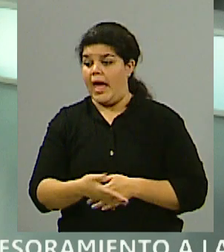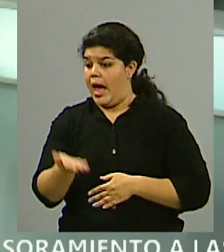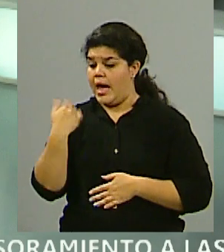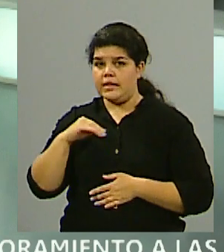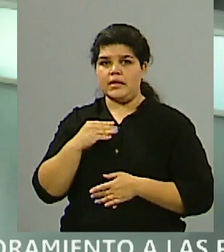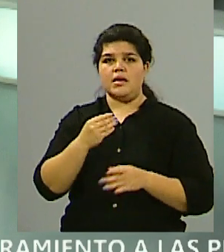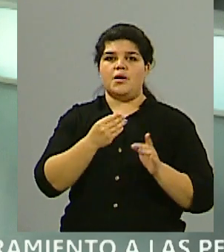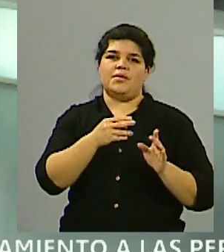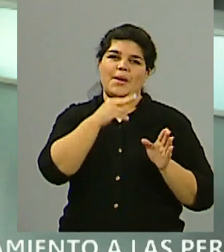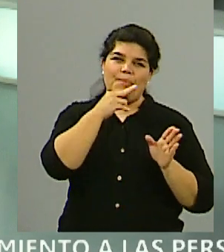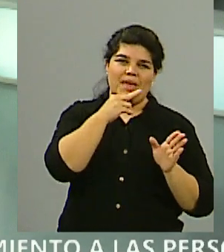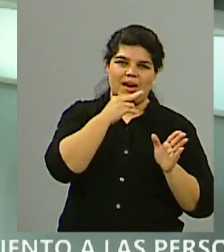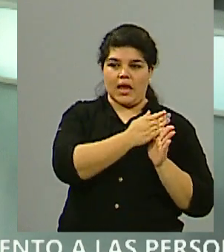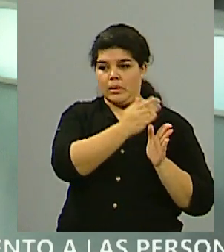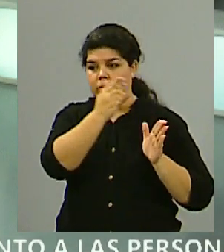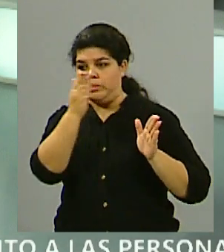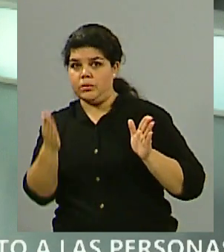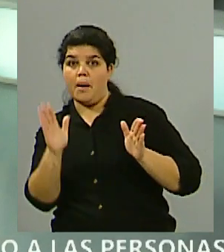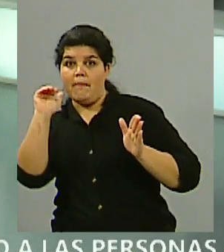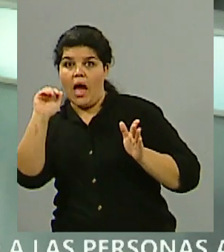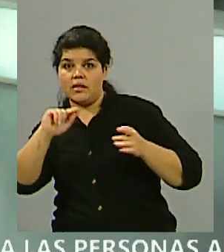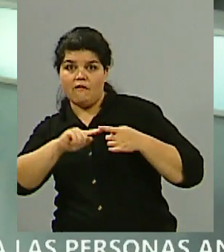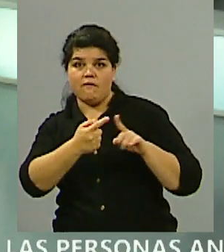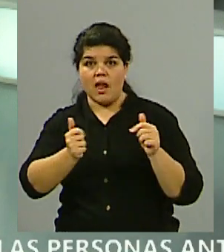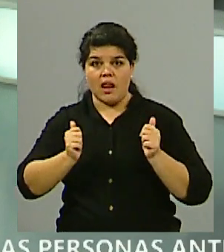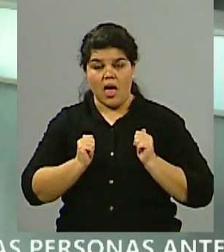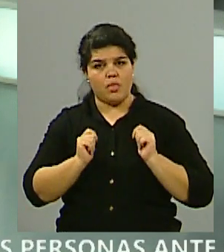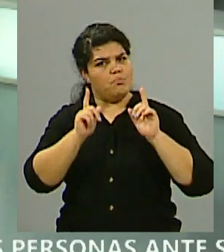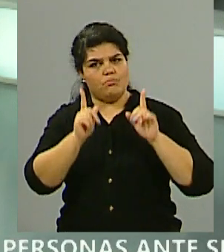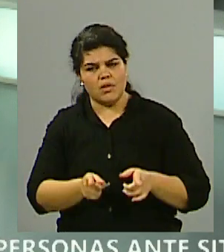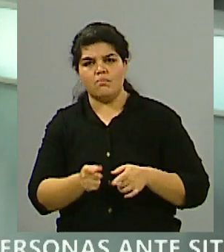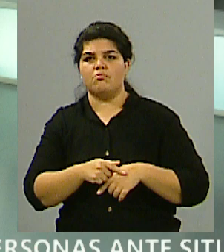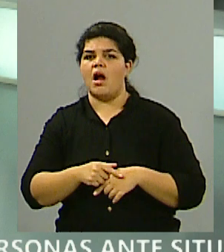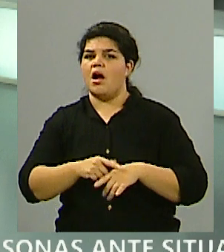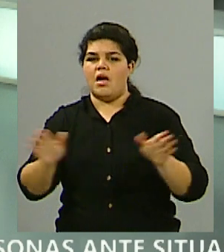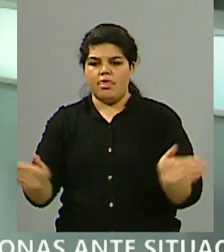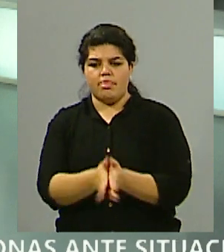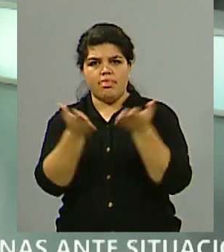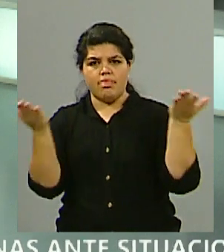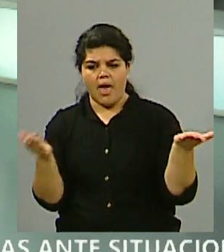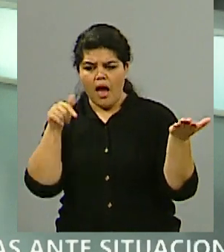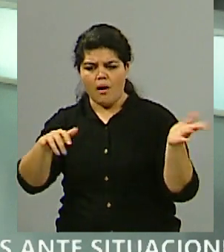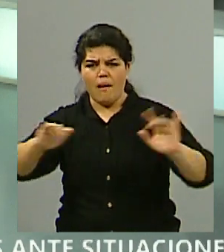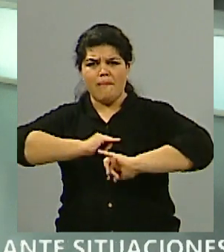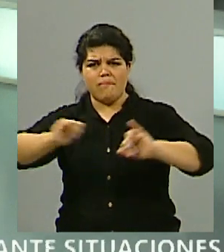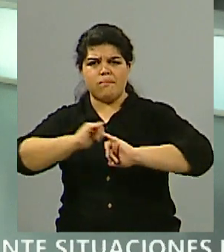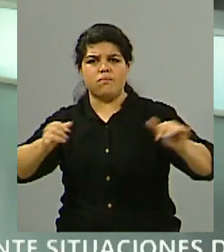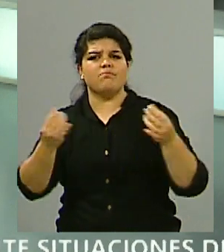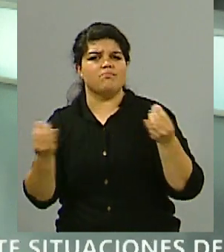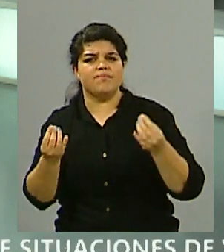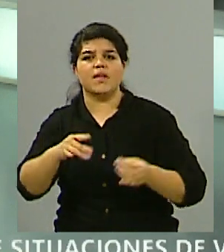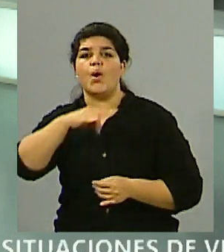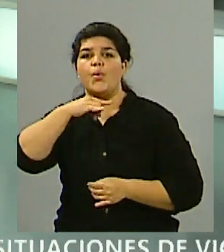donde sin duda los titulares de los diarios a nivel nacional tenían relación directa con lo que estaba sucediendo en Jujuy,